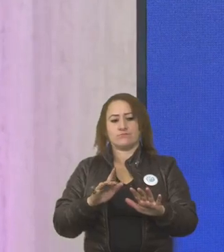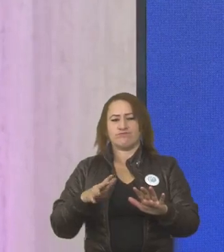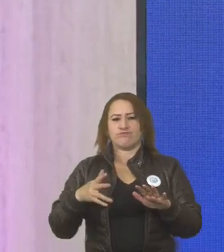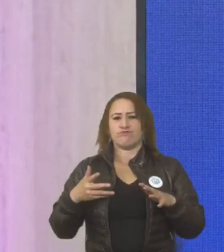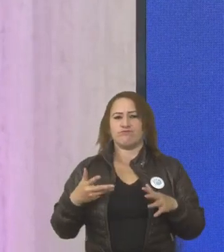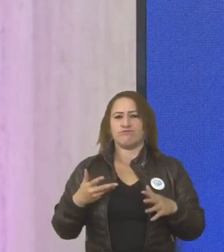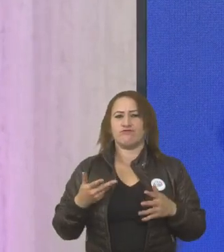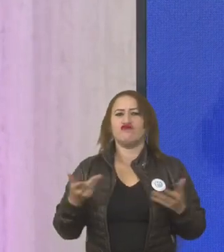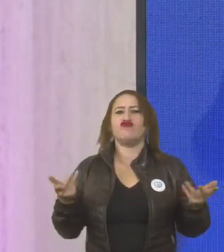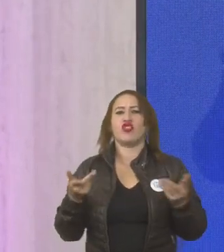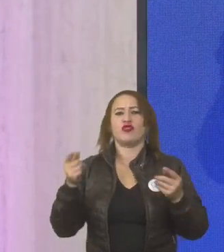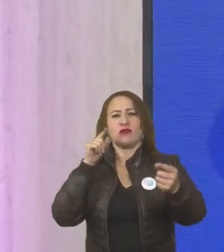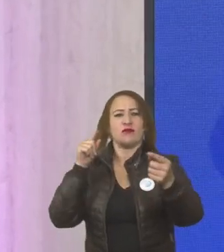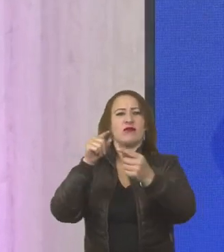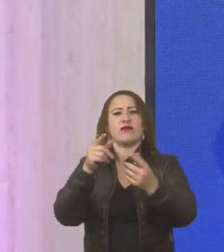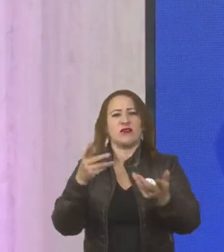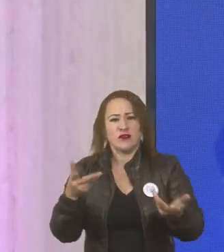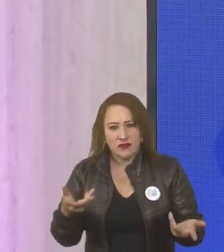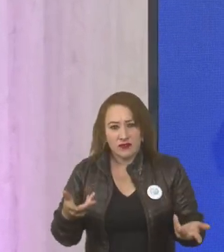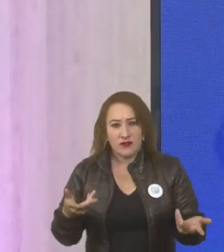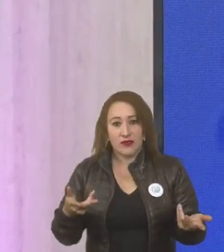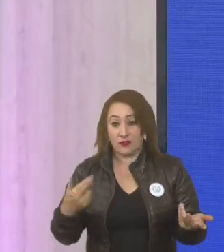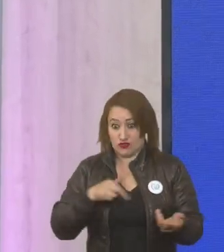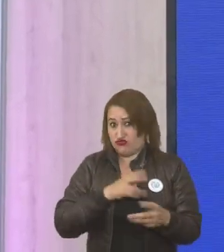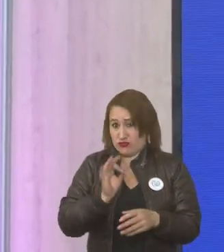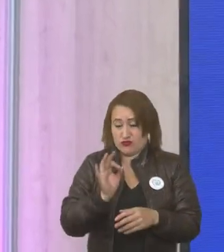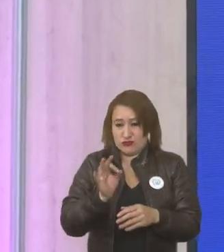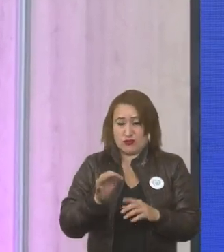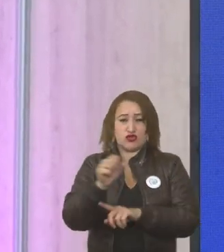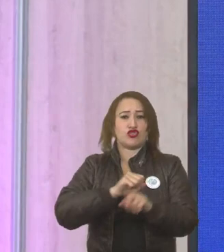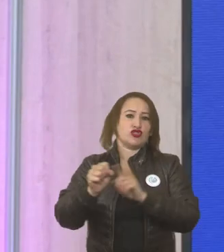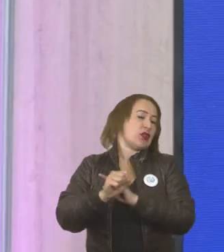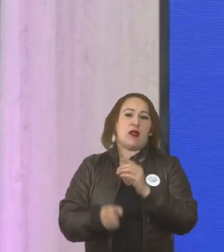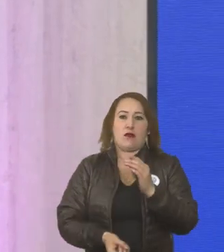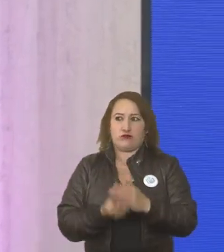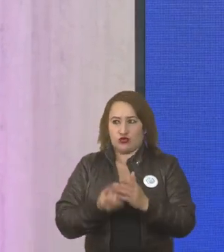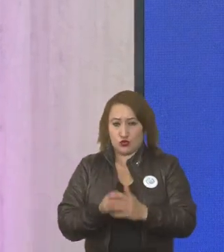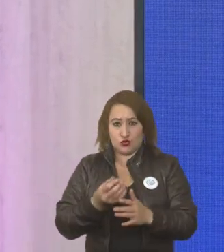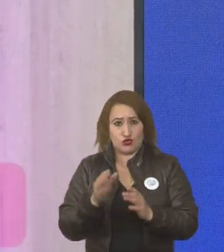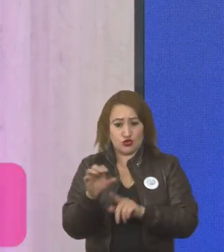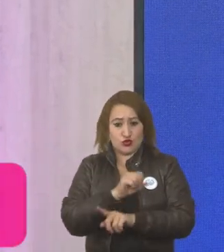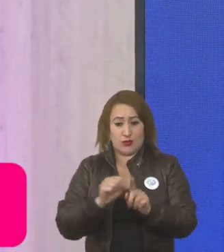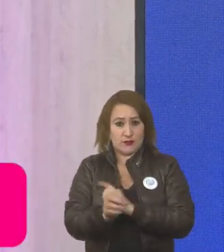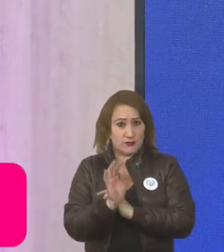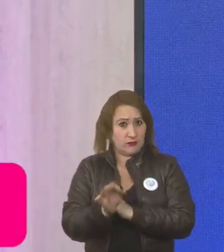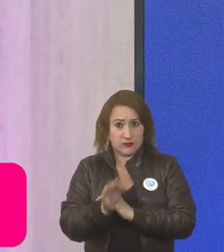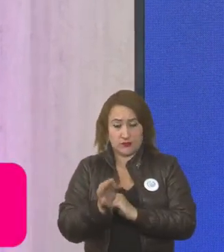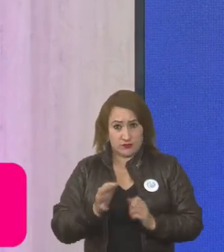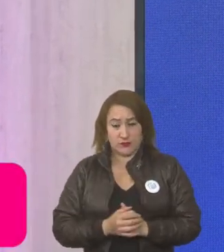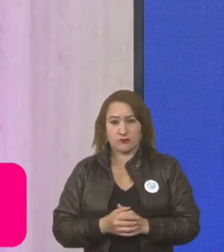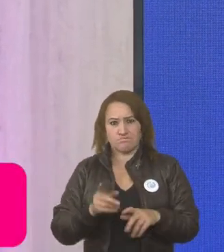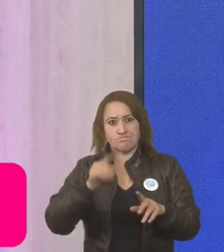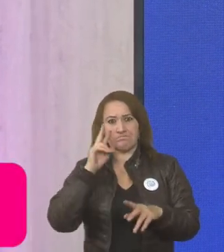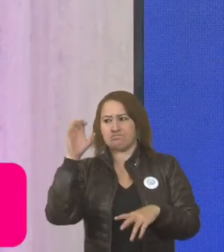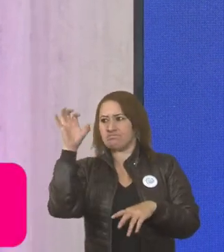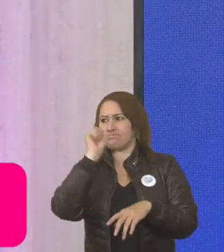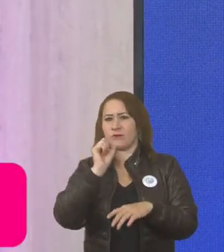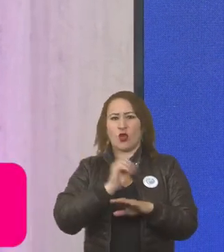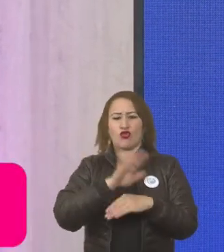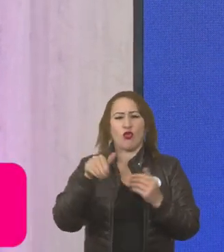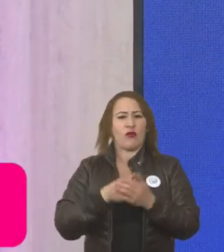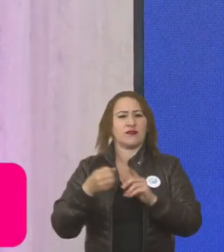¿para dónde vamos? Nosotros siempre hemos hecho contenido social, todo tiene... si ustedes se dan cuenta, todas